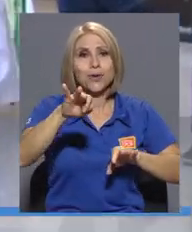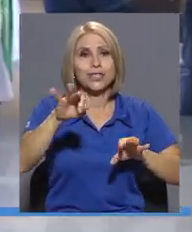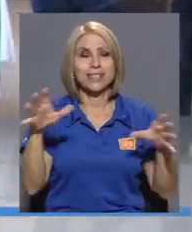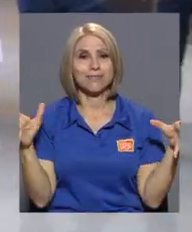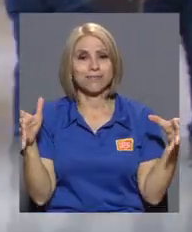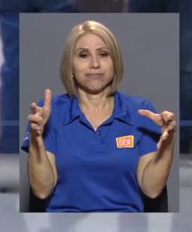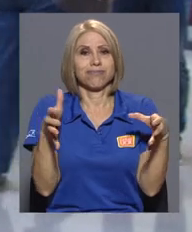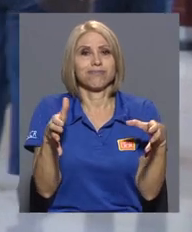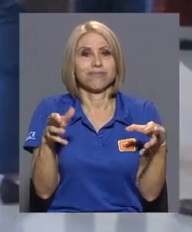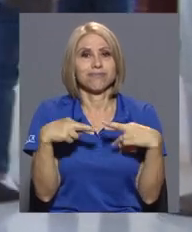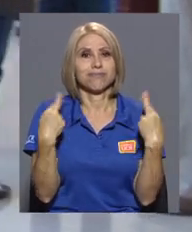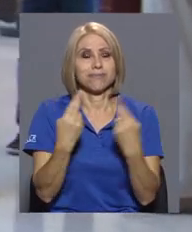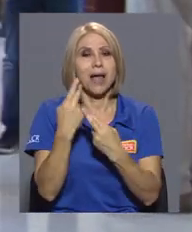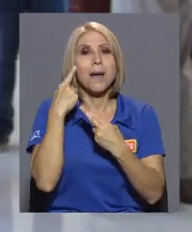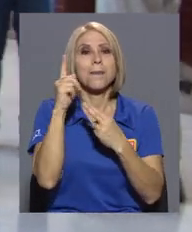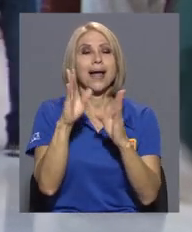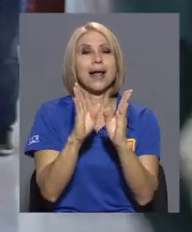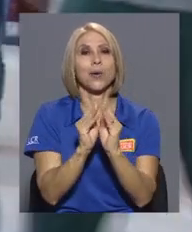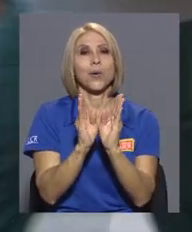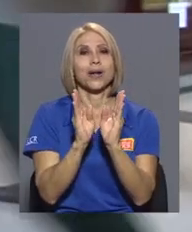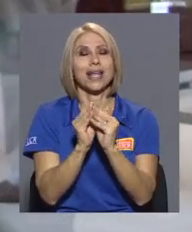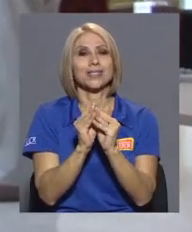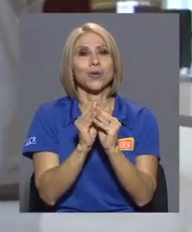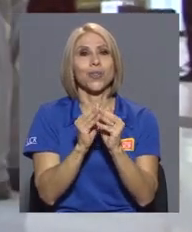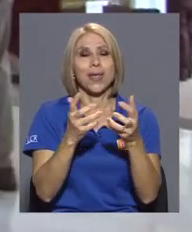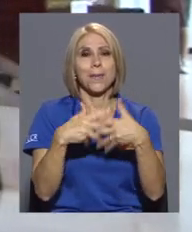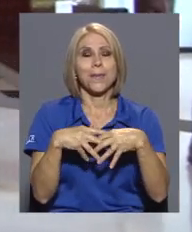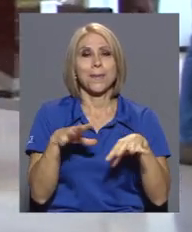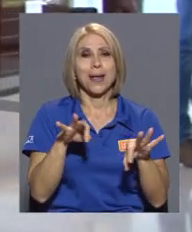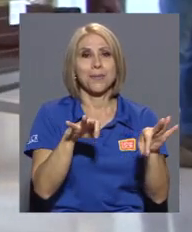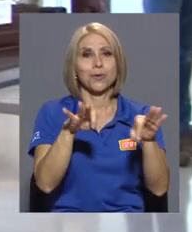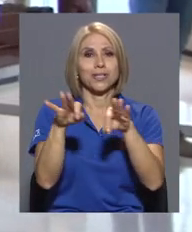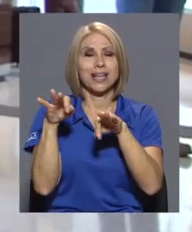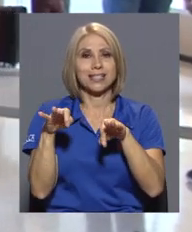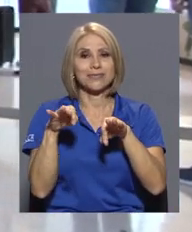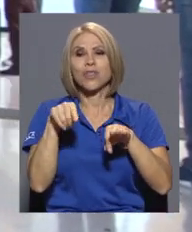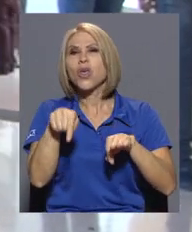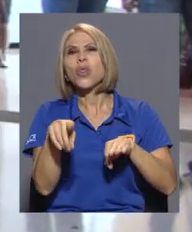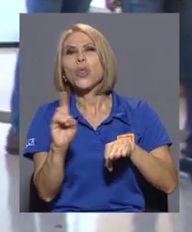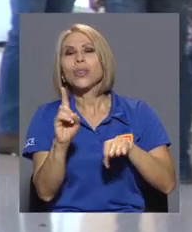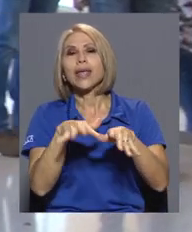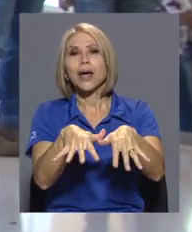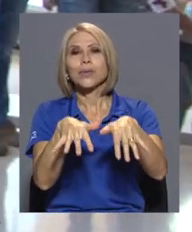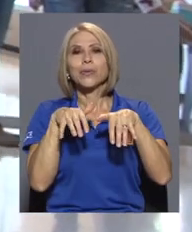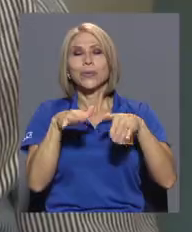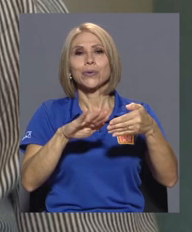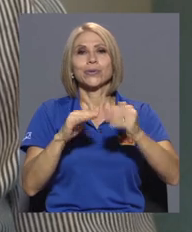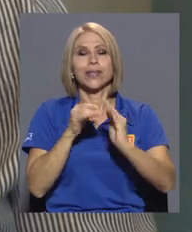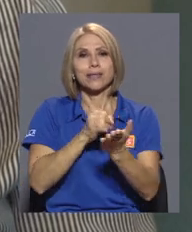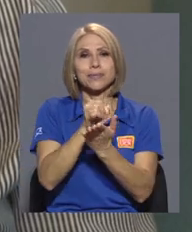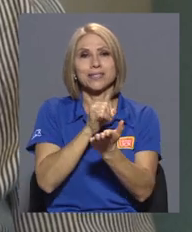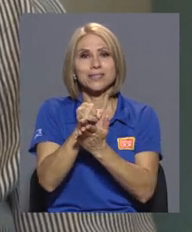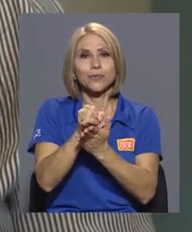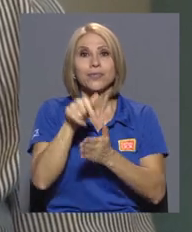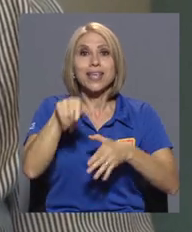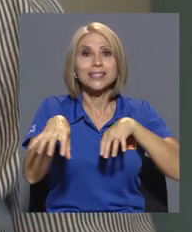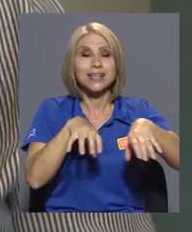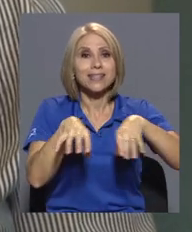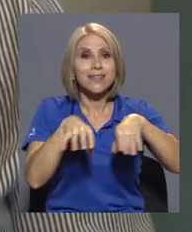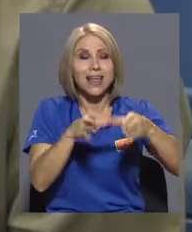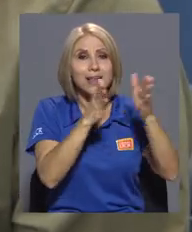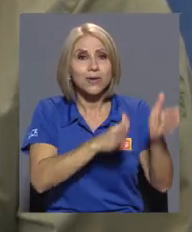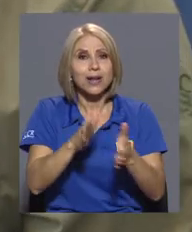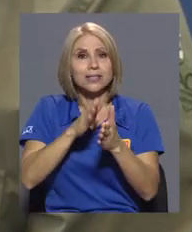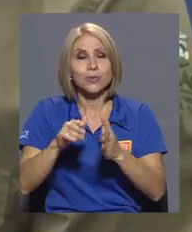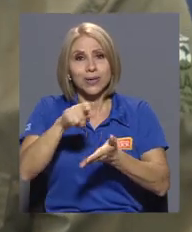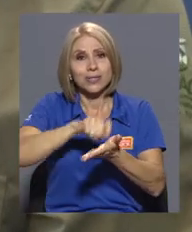participar en el Congreso de Mariposarios y Afines, realizado en el Auditorio de la Ciudad de la Investigación. La actividad fue organizada por la Escuela de Biología